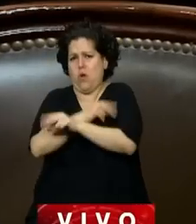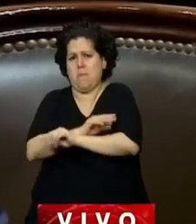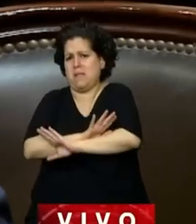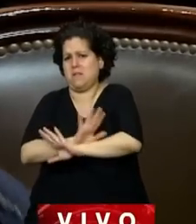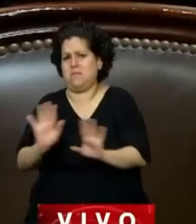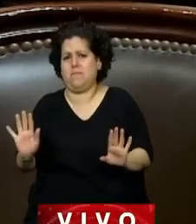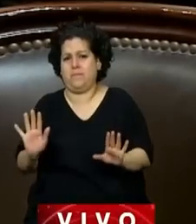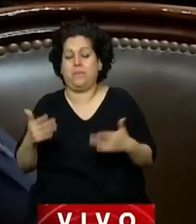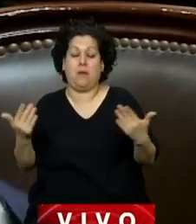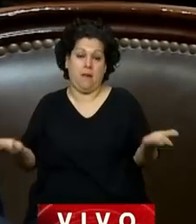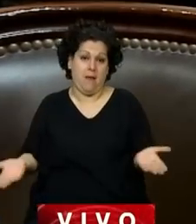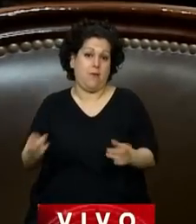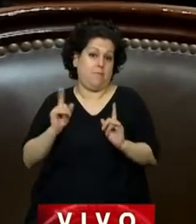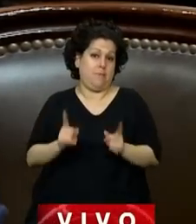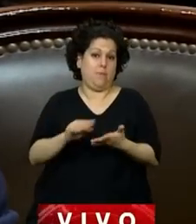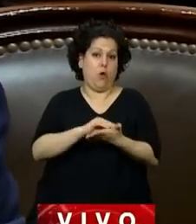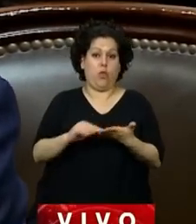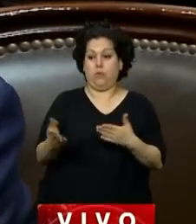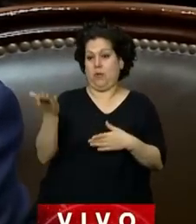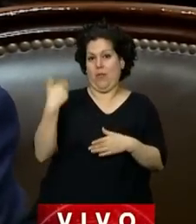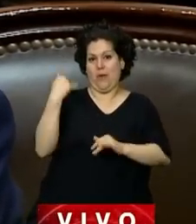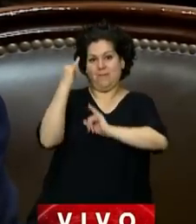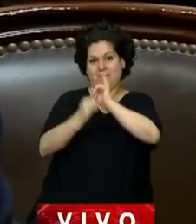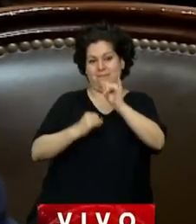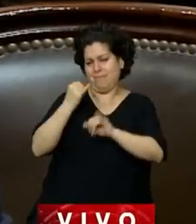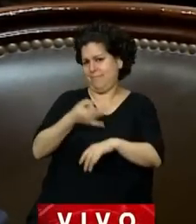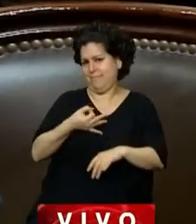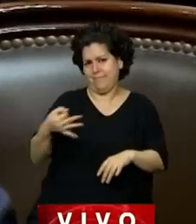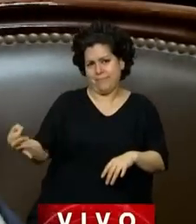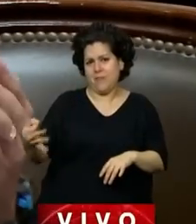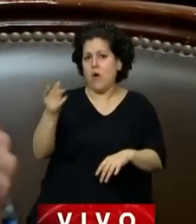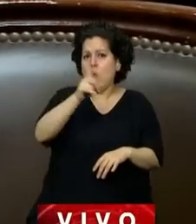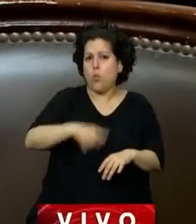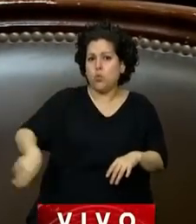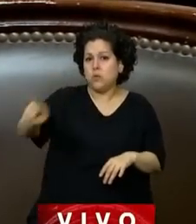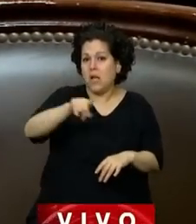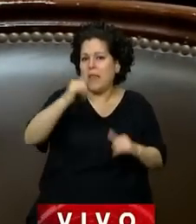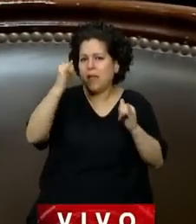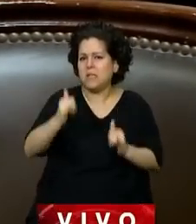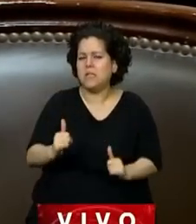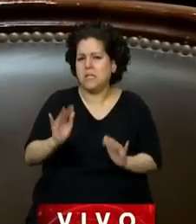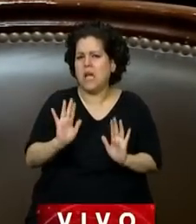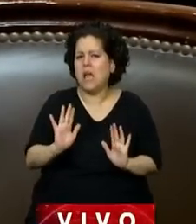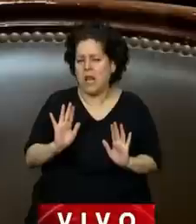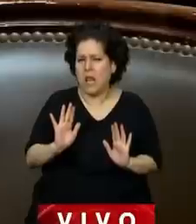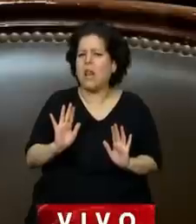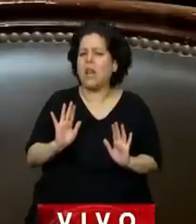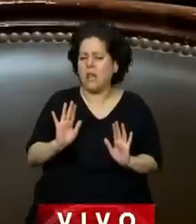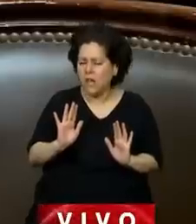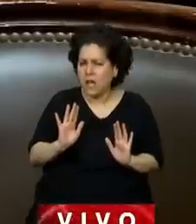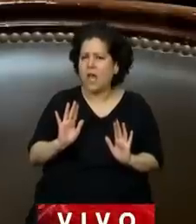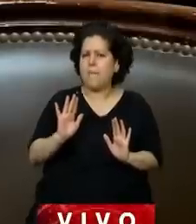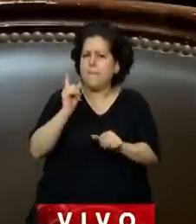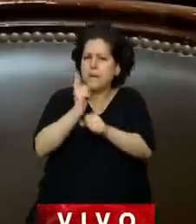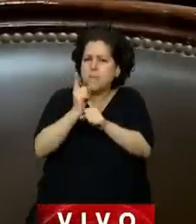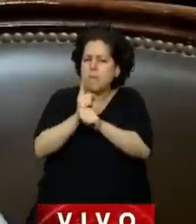traído. Y claro, como dijo el diputado preopinante, ustedes tienen que asignar las prioridades,